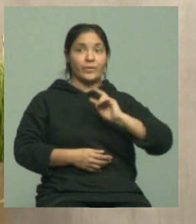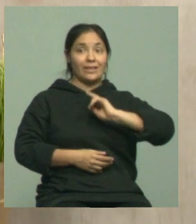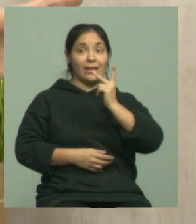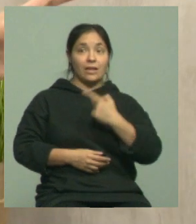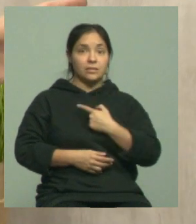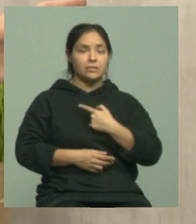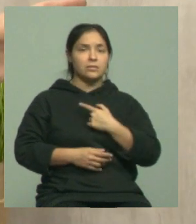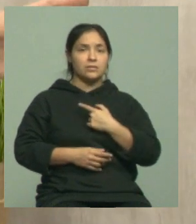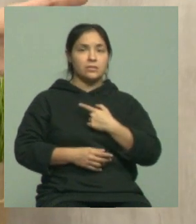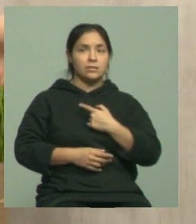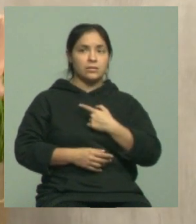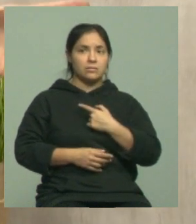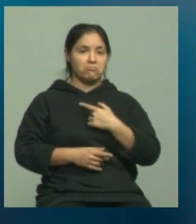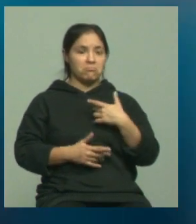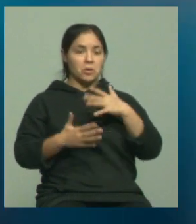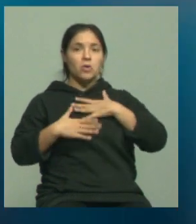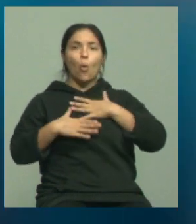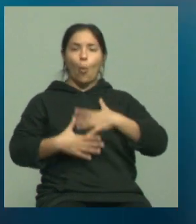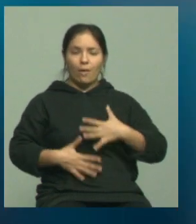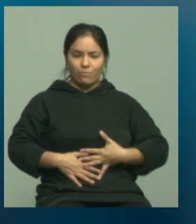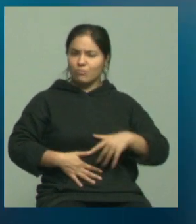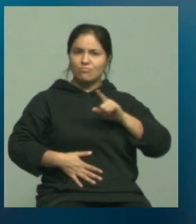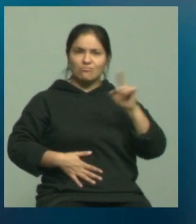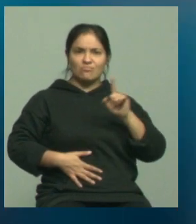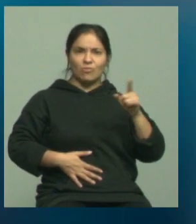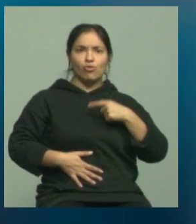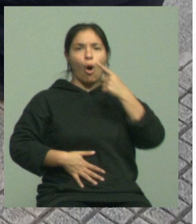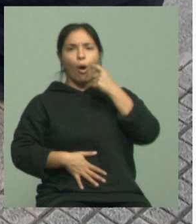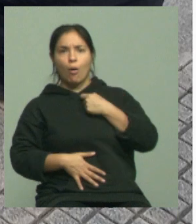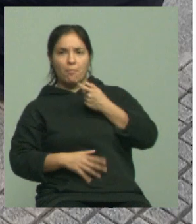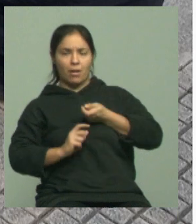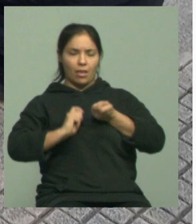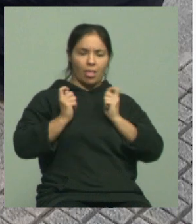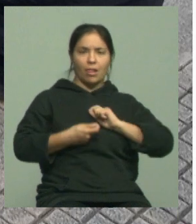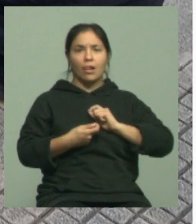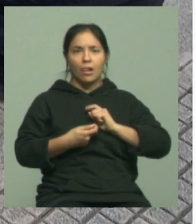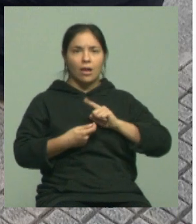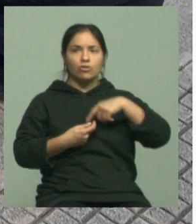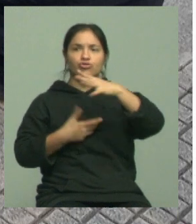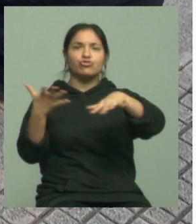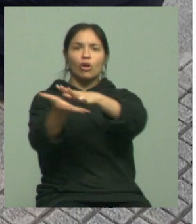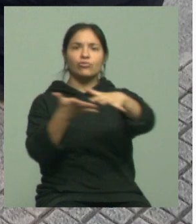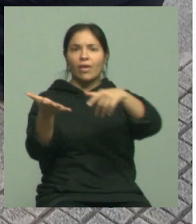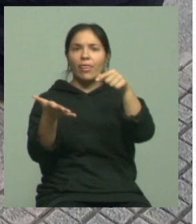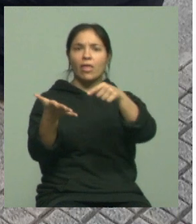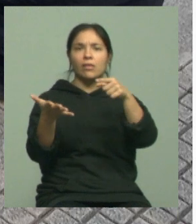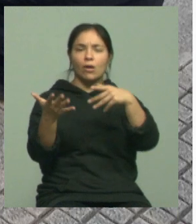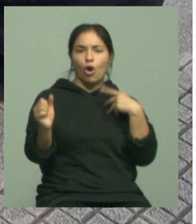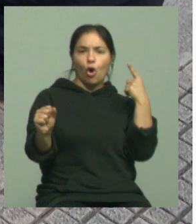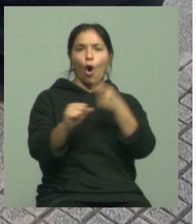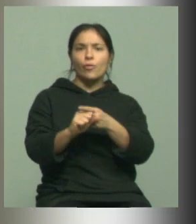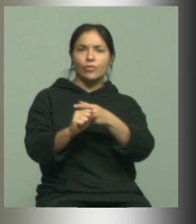no me identifico con el género con el que nací, soy una mujer trans, soy un varón trans, ¿cómo puedo yo dañar a la sociedad por